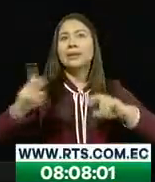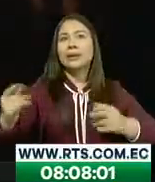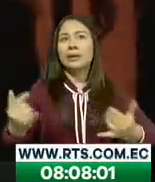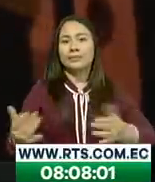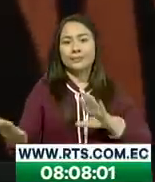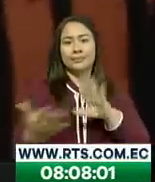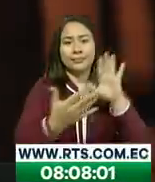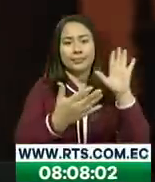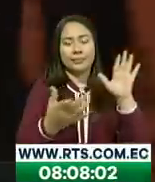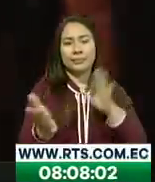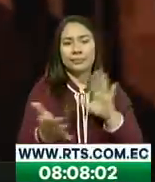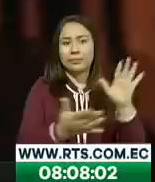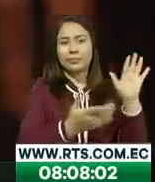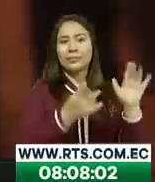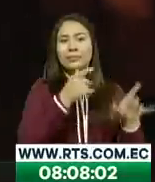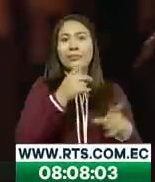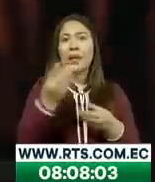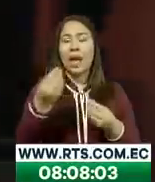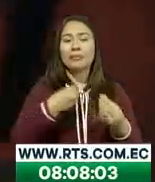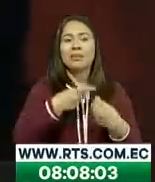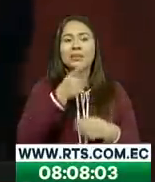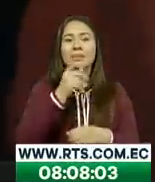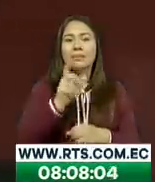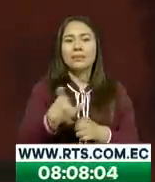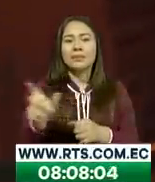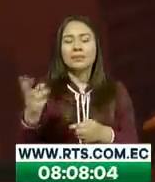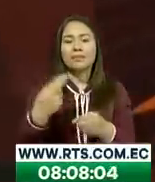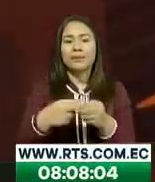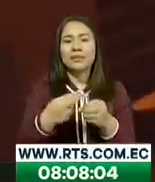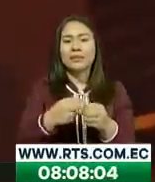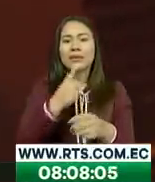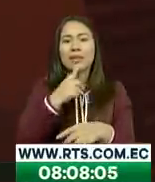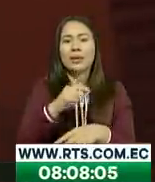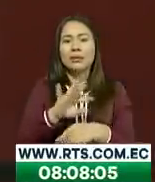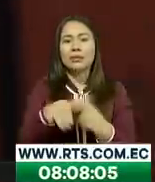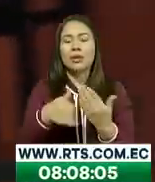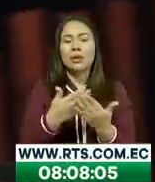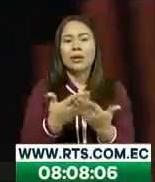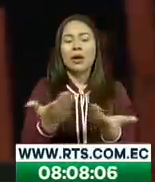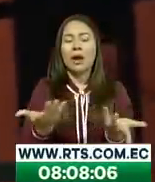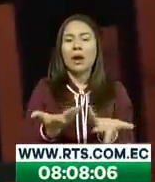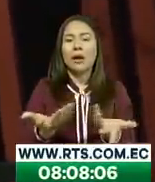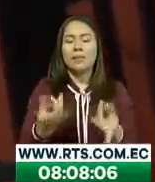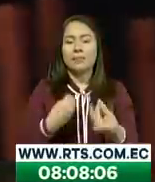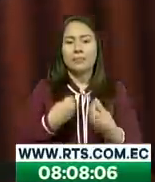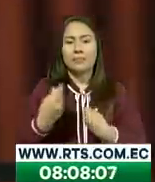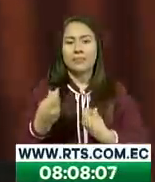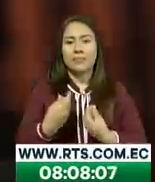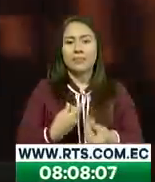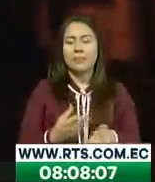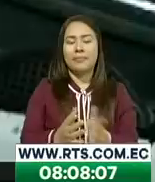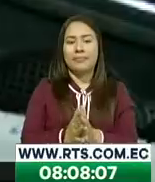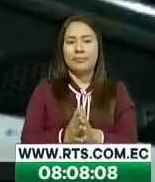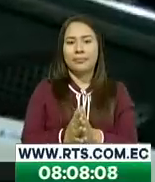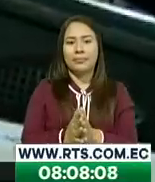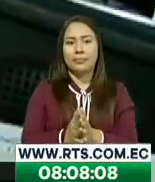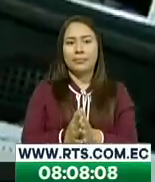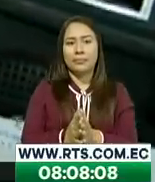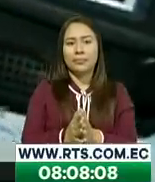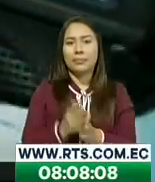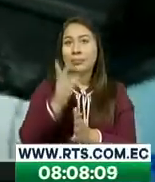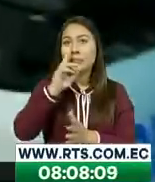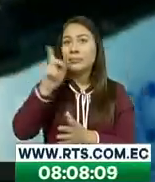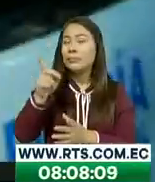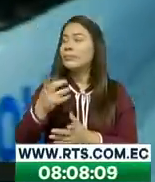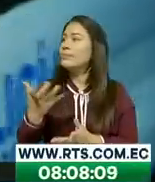de evidencias que confirmaban cierta participación en el cometimiento de varios robos al interior de domicilios. Se trataría